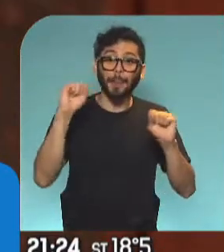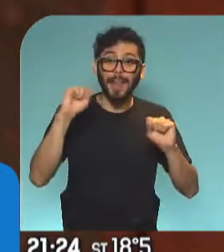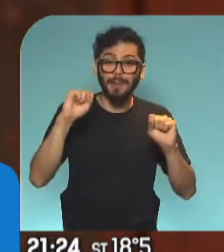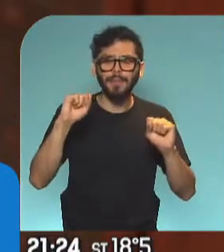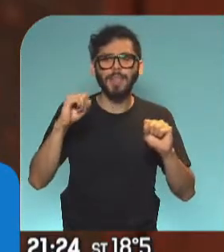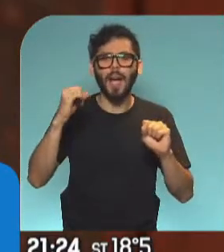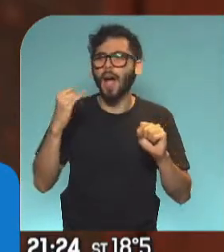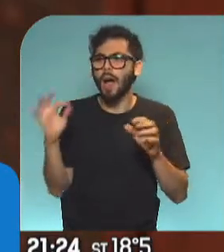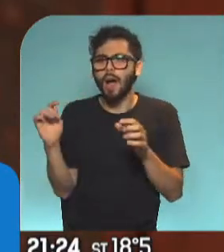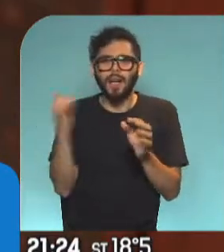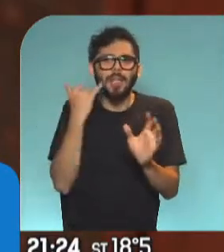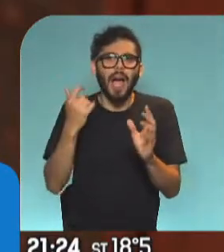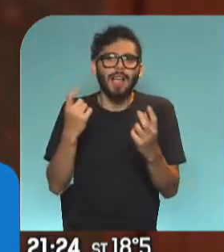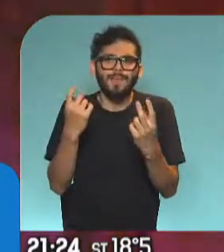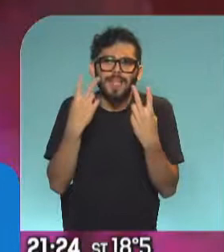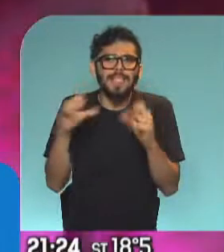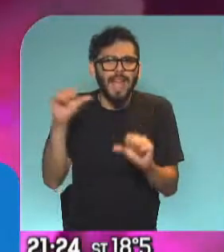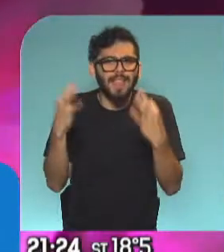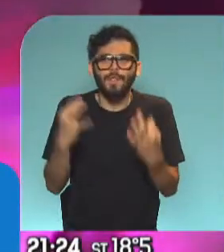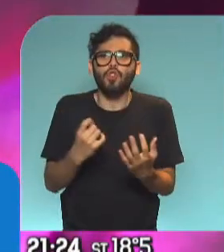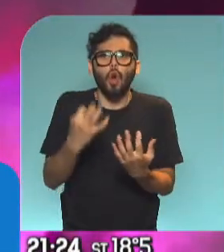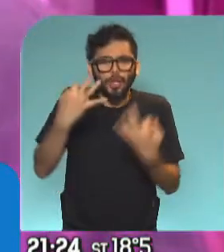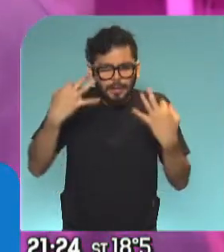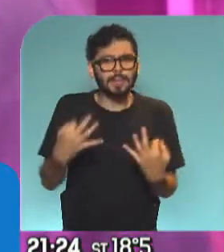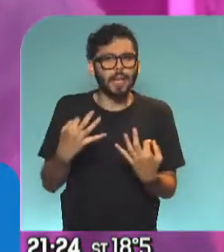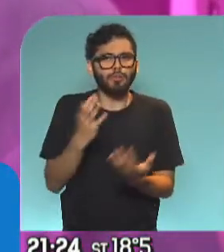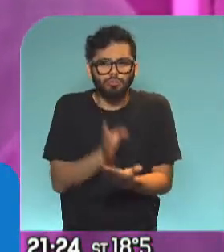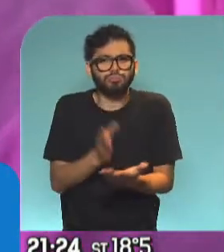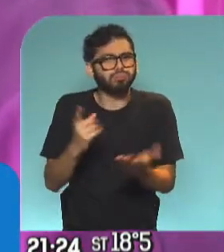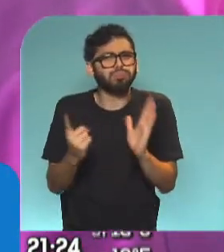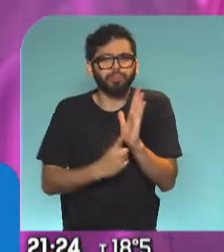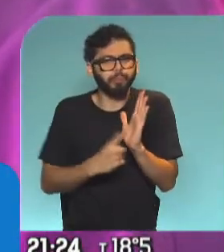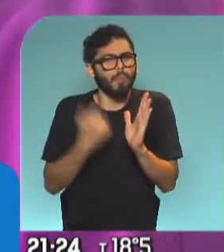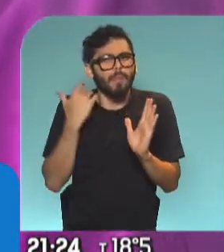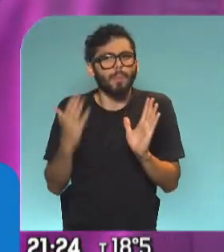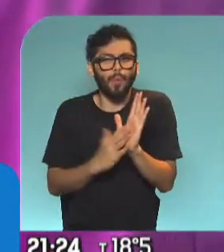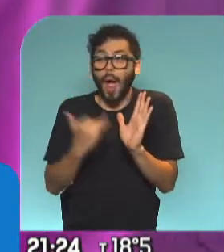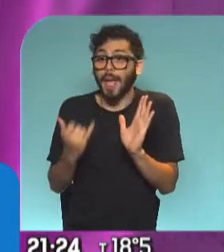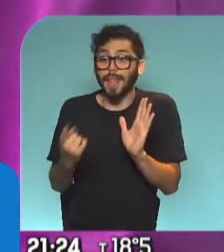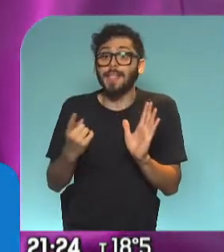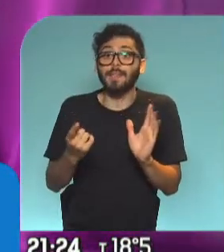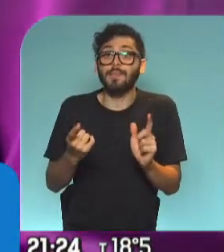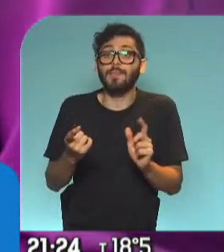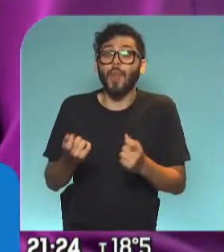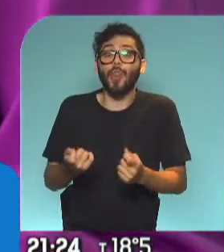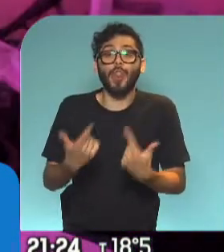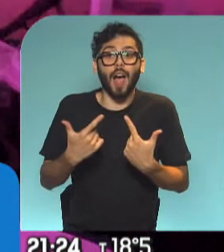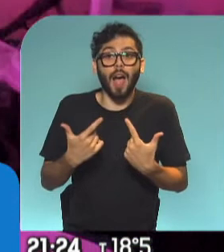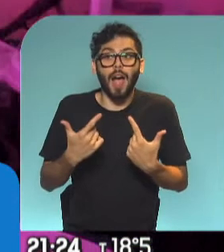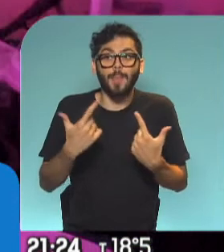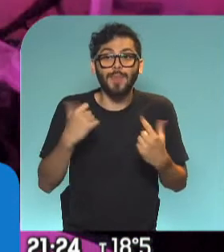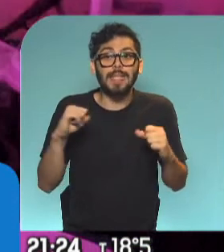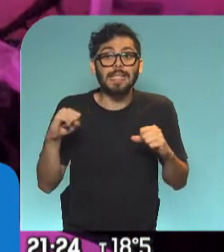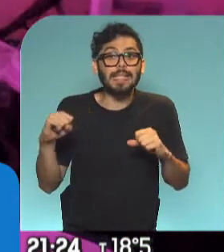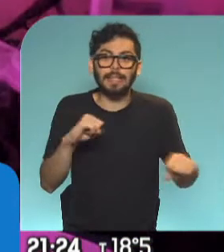Hay varios trabajos hechos científicos serios que demuestran que tiene eficacia en disminuir la cantidad de crisis que